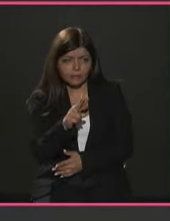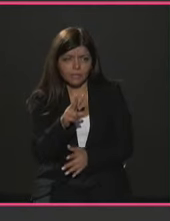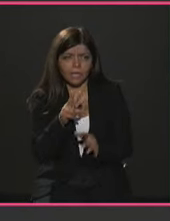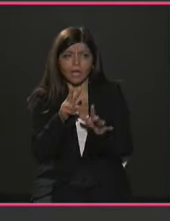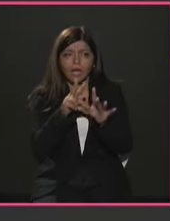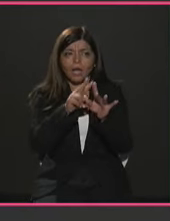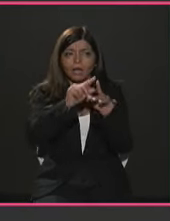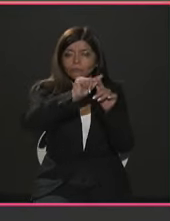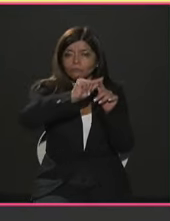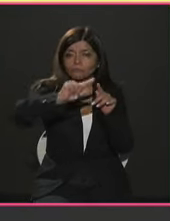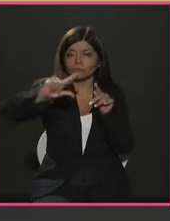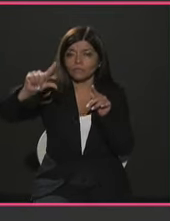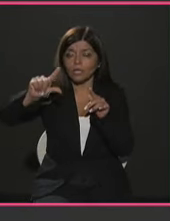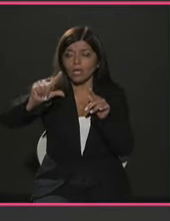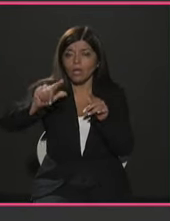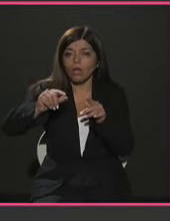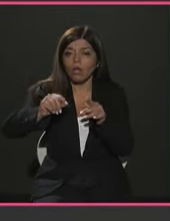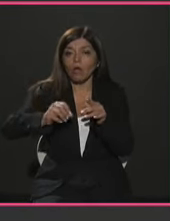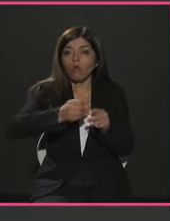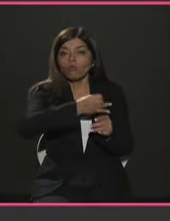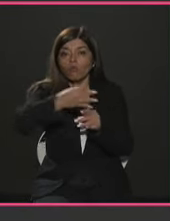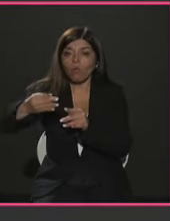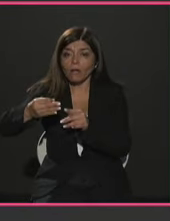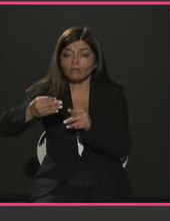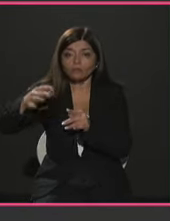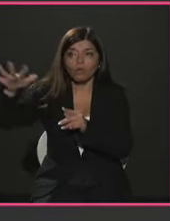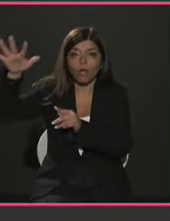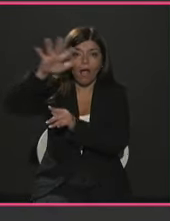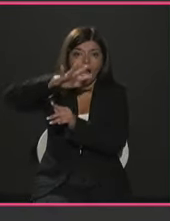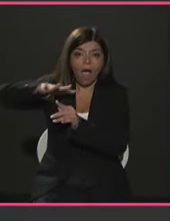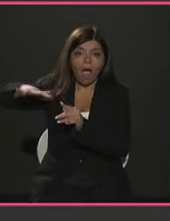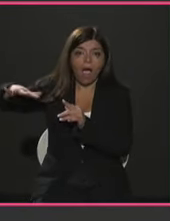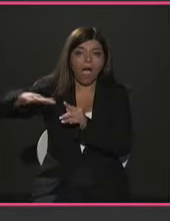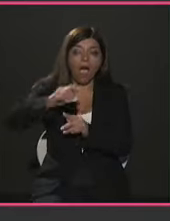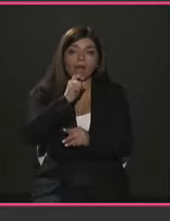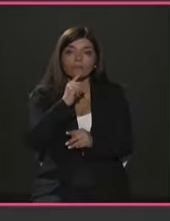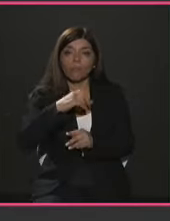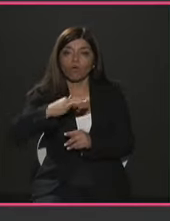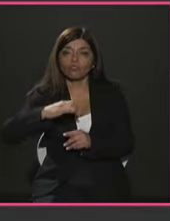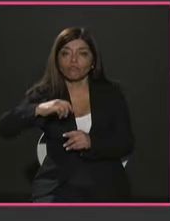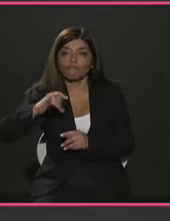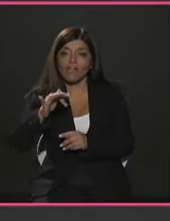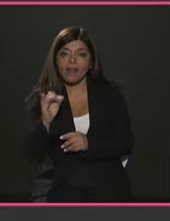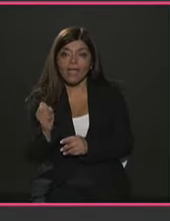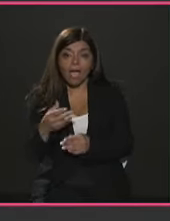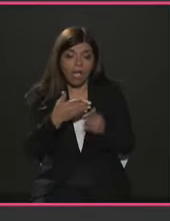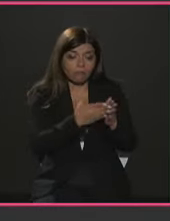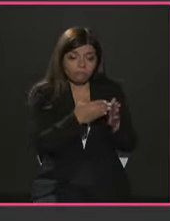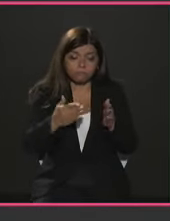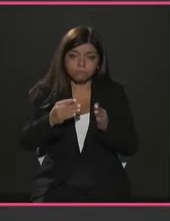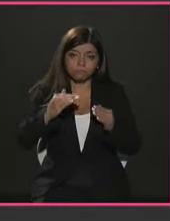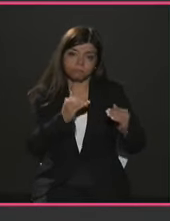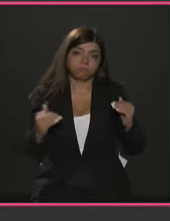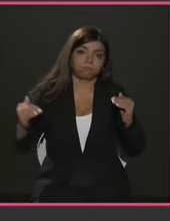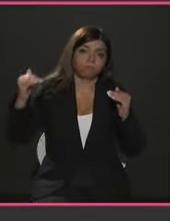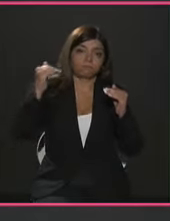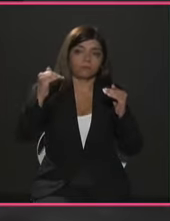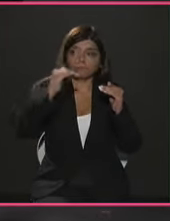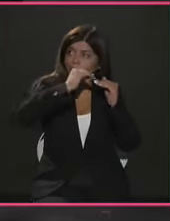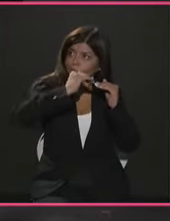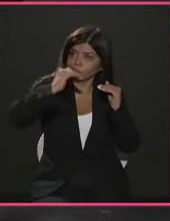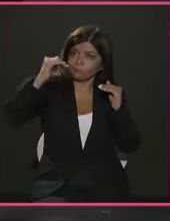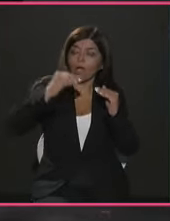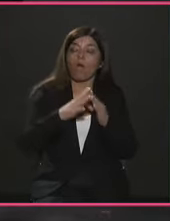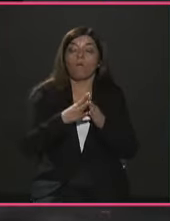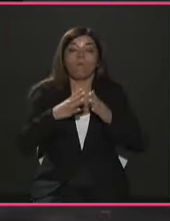de la cantidad que había en la en la atmósfera y la que ha la cantidad que hay ahora y que es